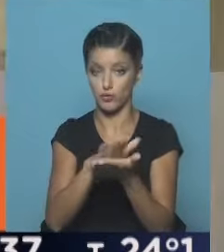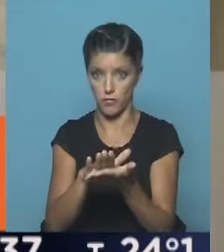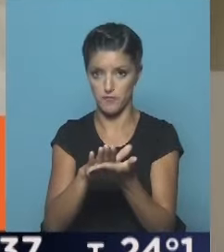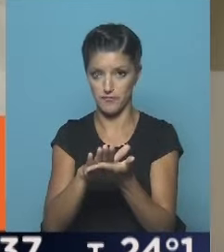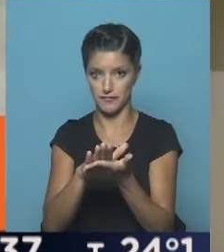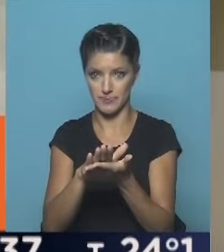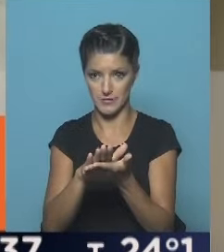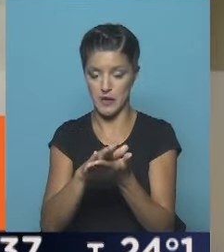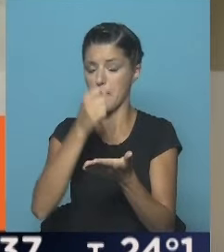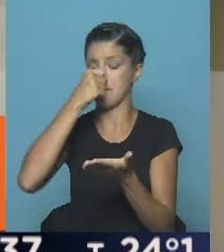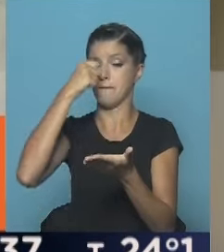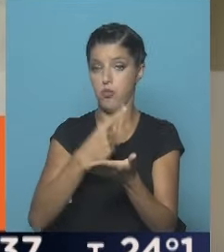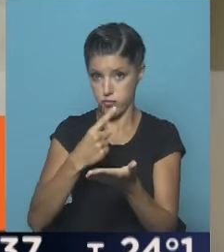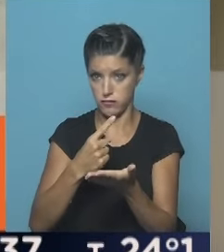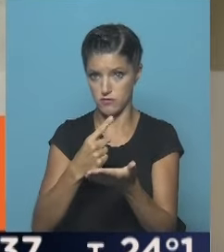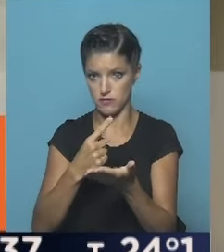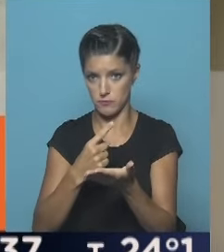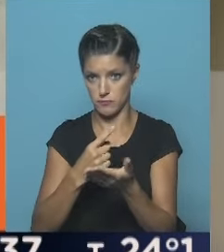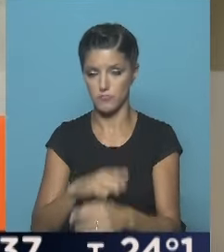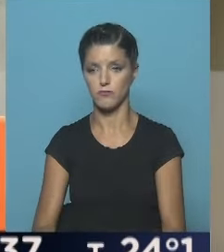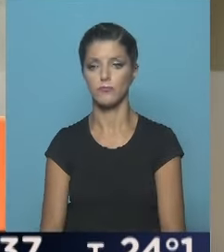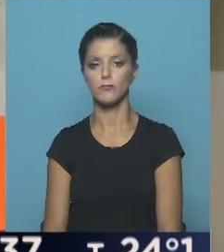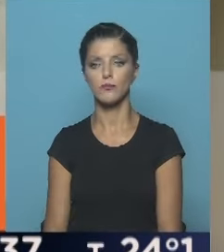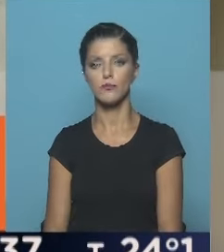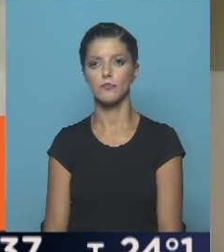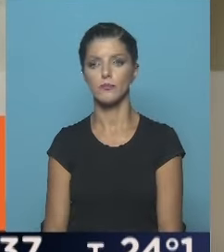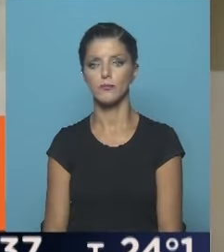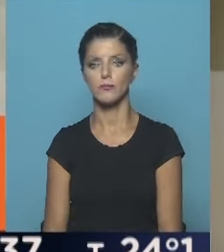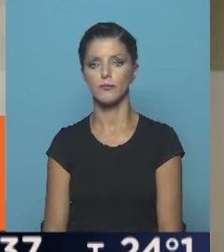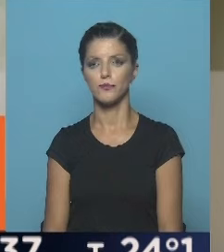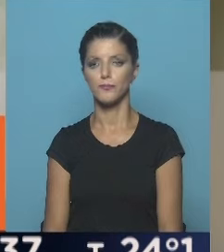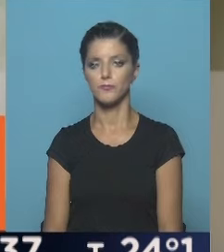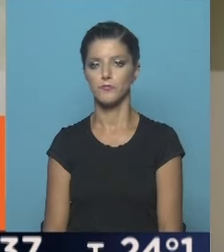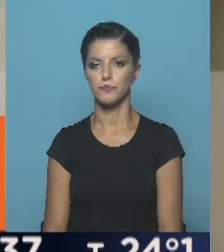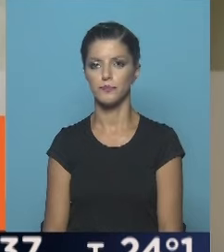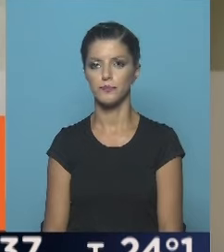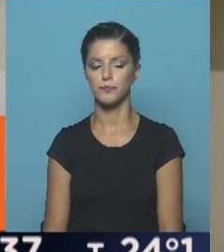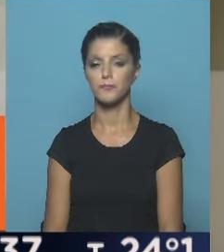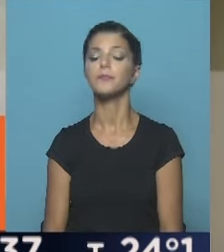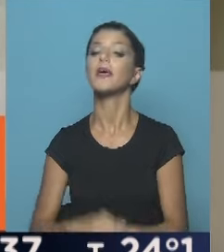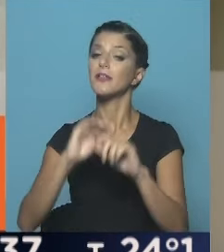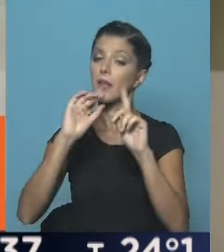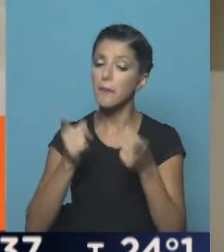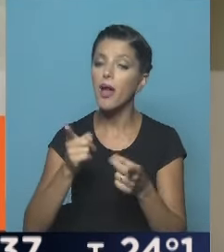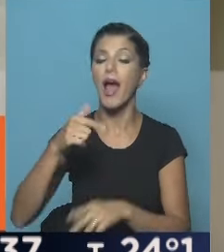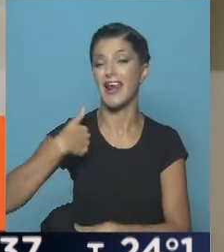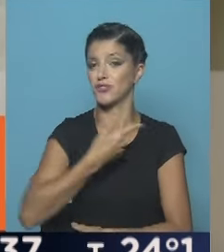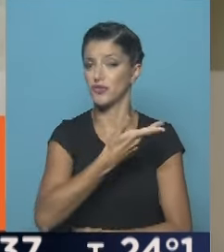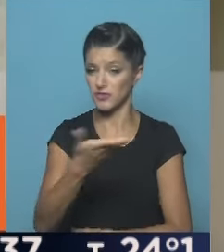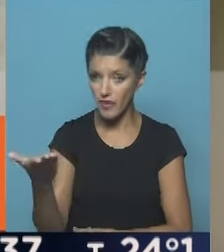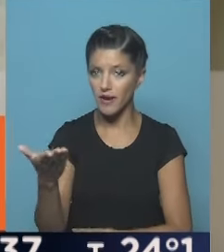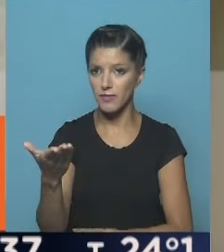lo más rápido y con la mayor calidad posible. Y le entreguemos a nuestro pueblo